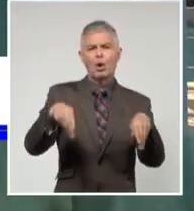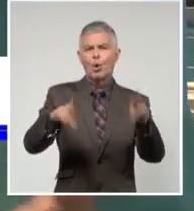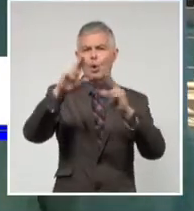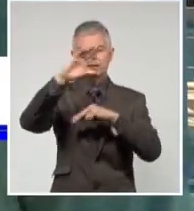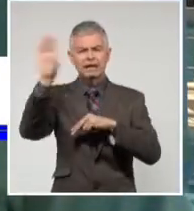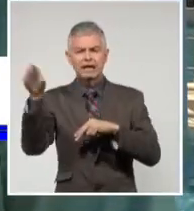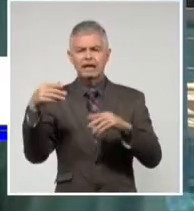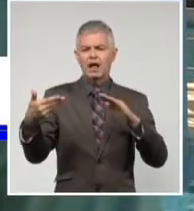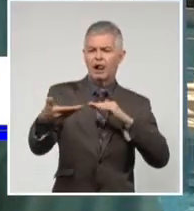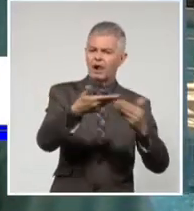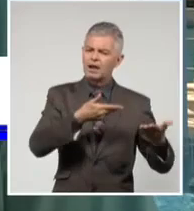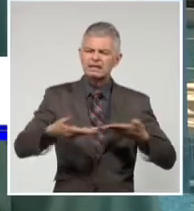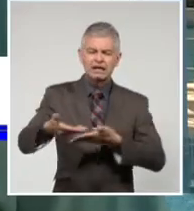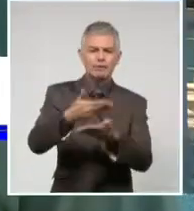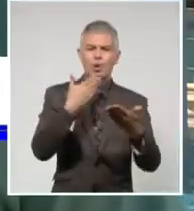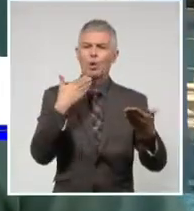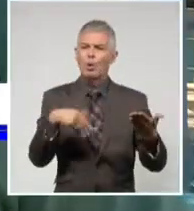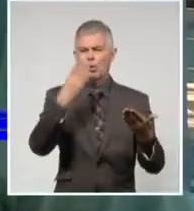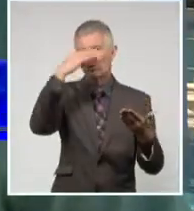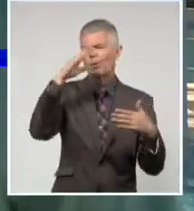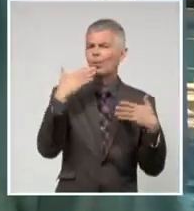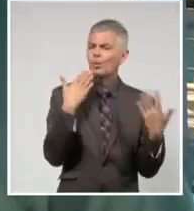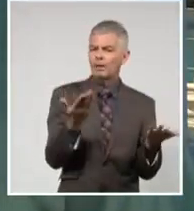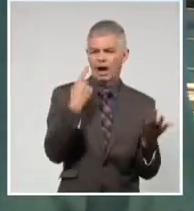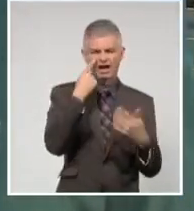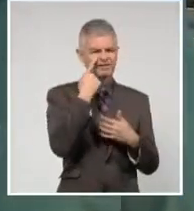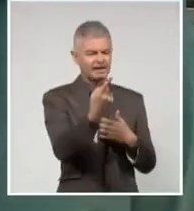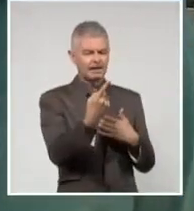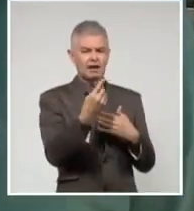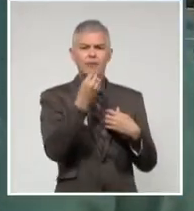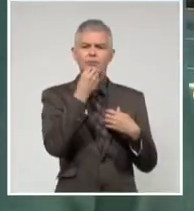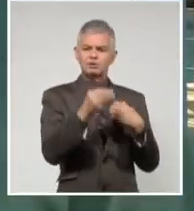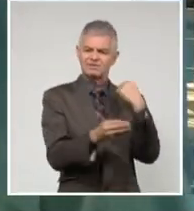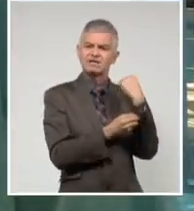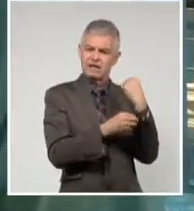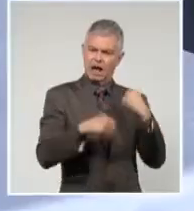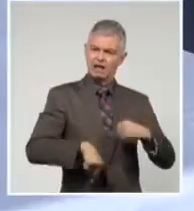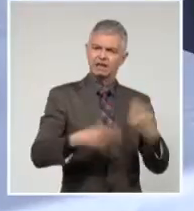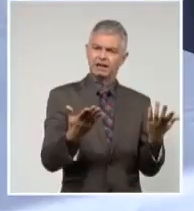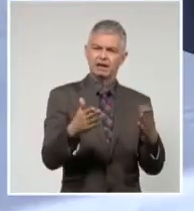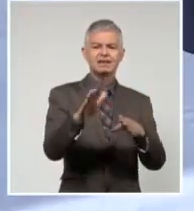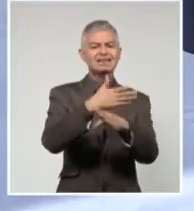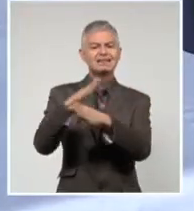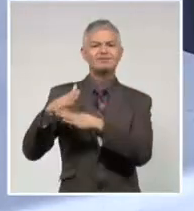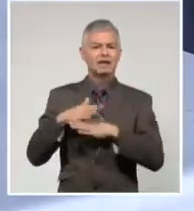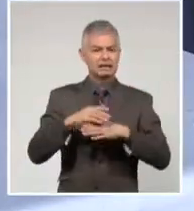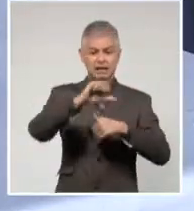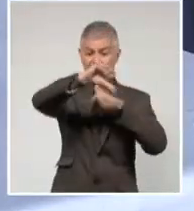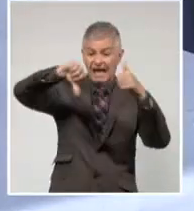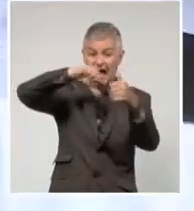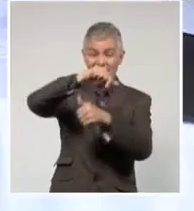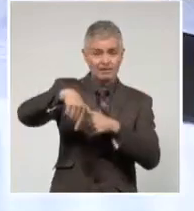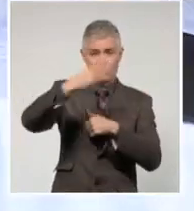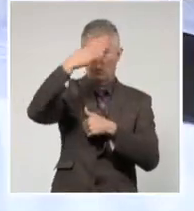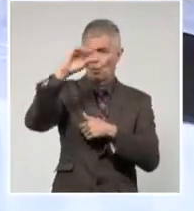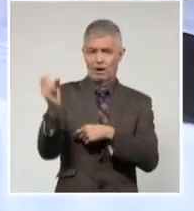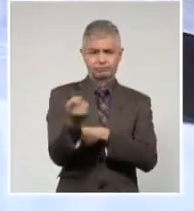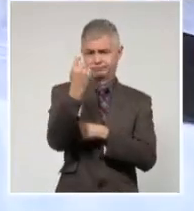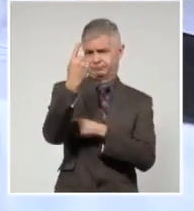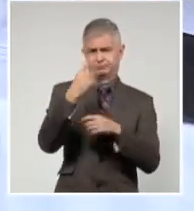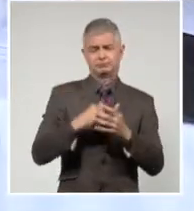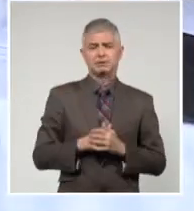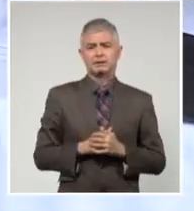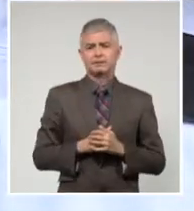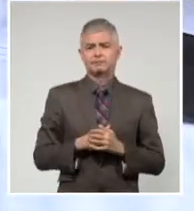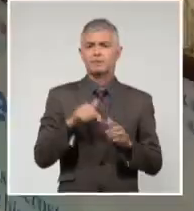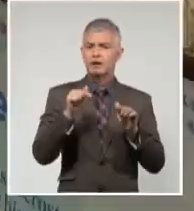de Cuba, qué están apreciando y sobre todo esas potencialidades que marcan la diferencia en la región del Caribe. Asimismo, se propiciaron encuentros entre los agentes